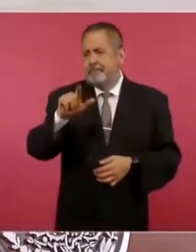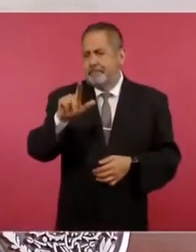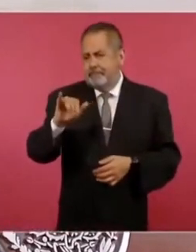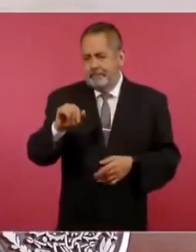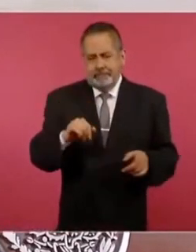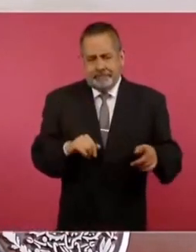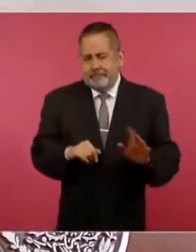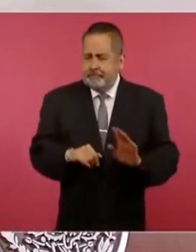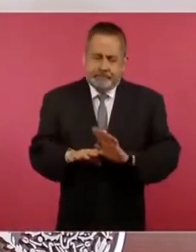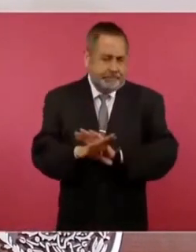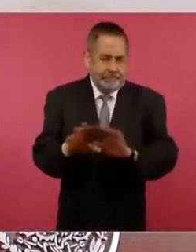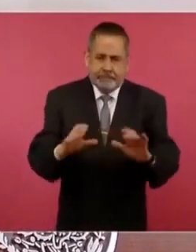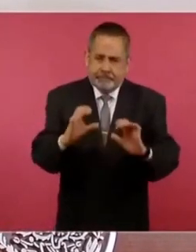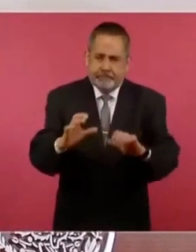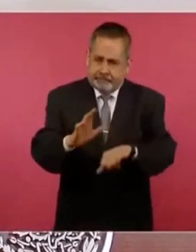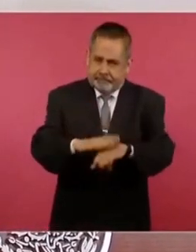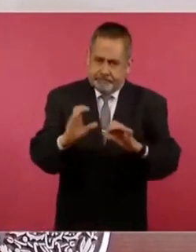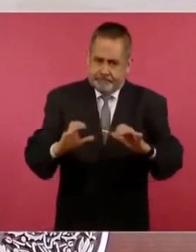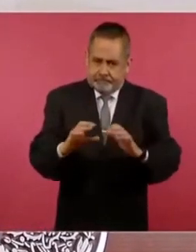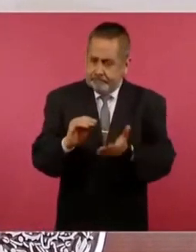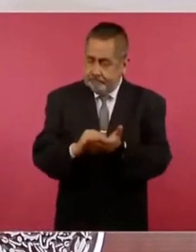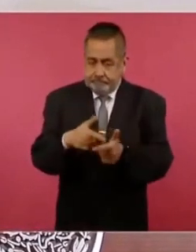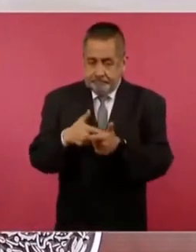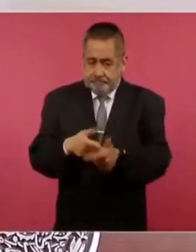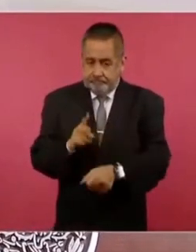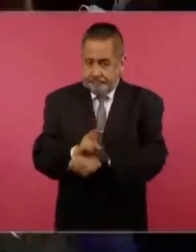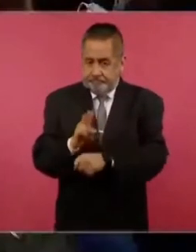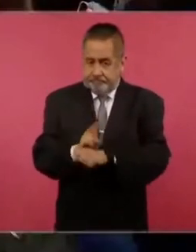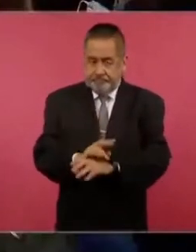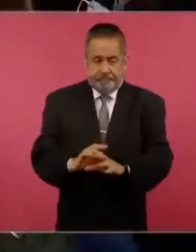cuidado y lo vamos a seguir